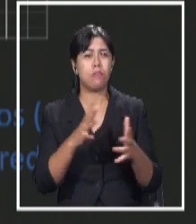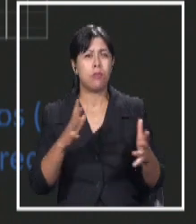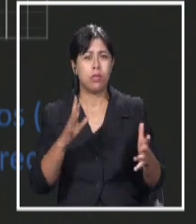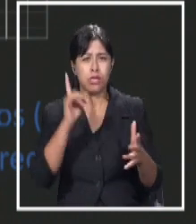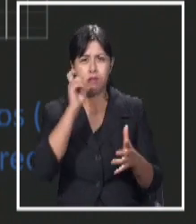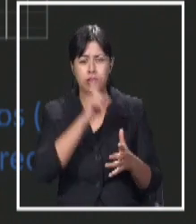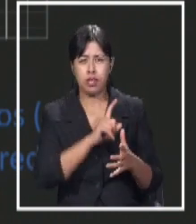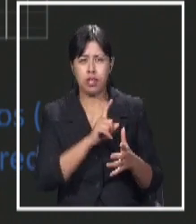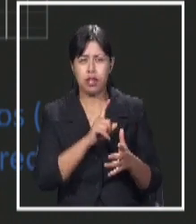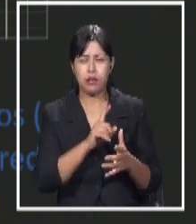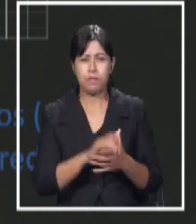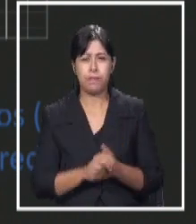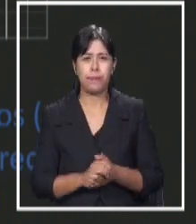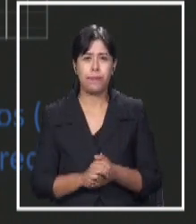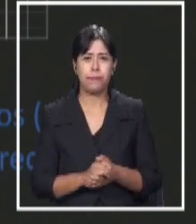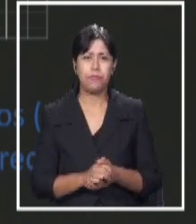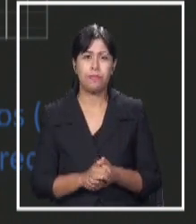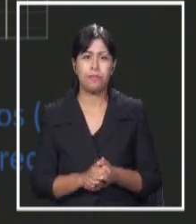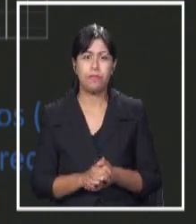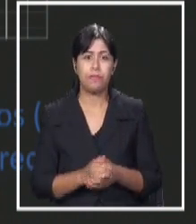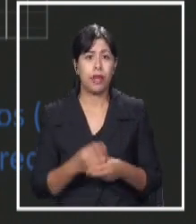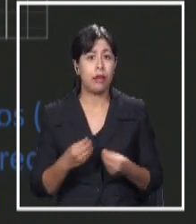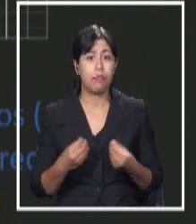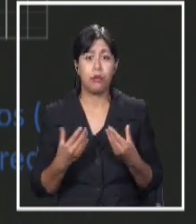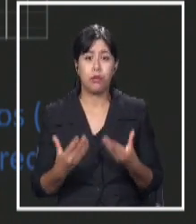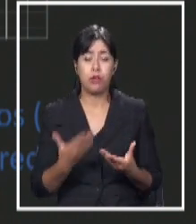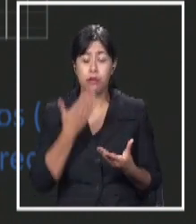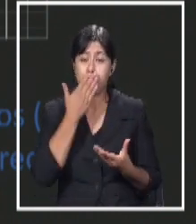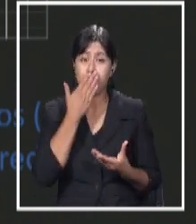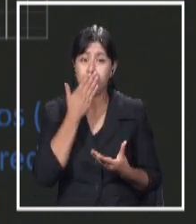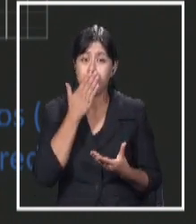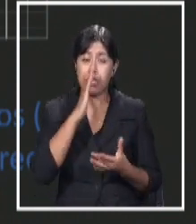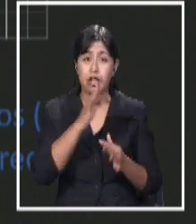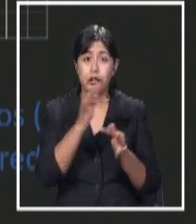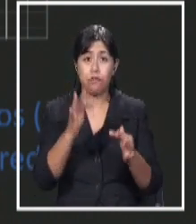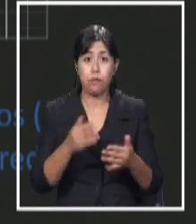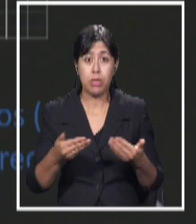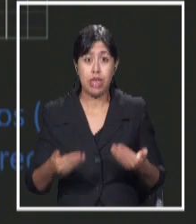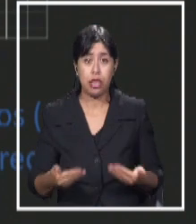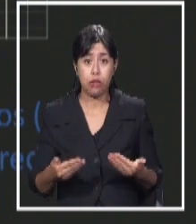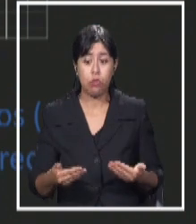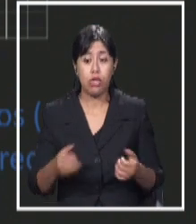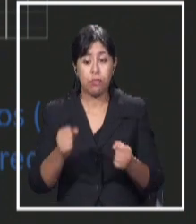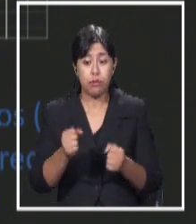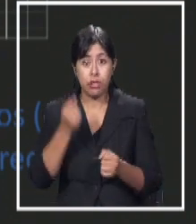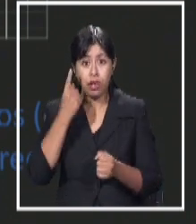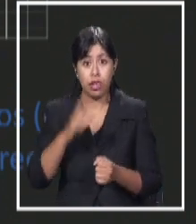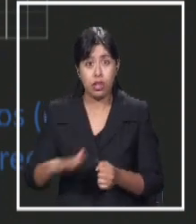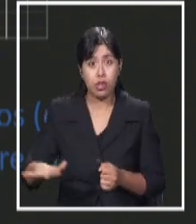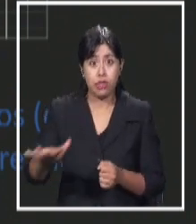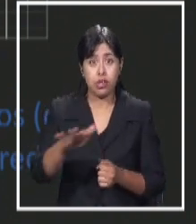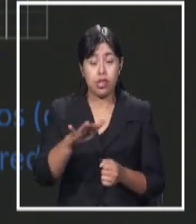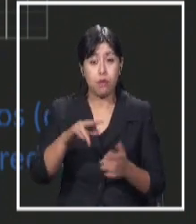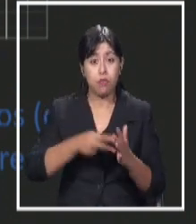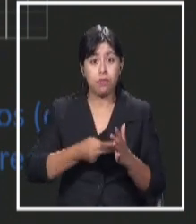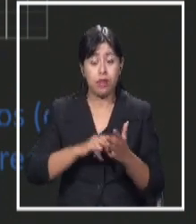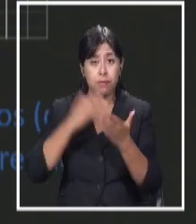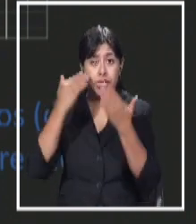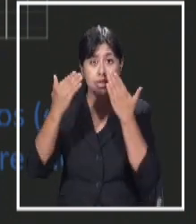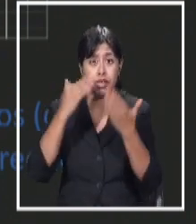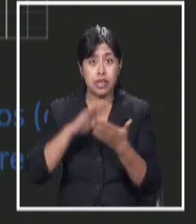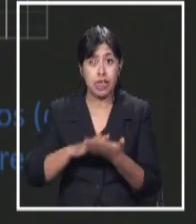espacio multidimensional. Y por lo tanto, la mejor manera actual de entender los problemas de salud mental